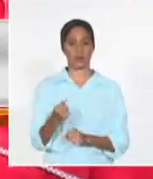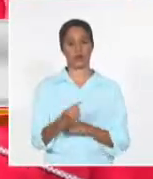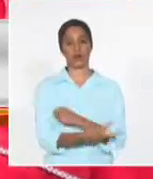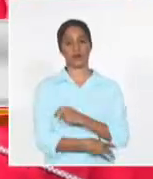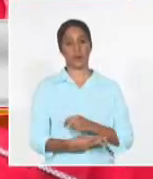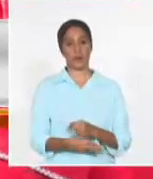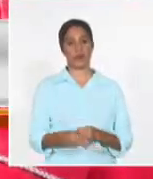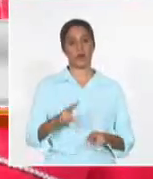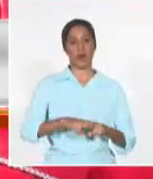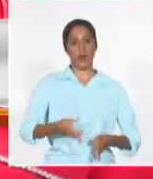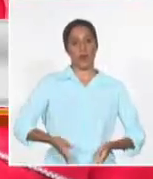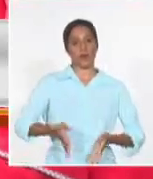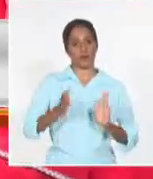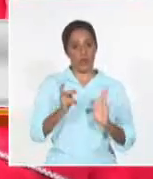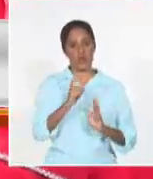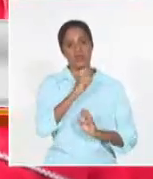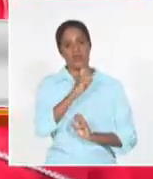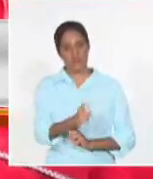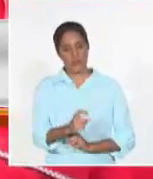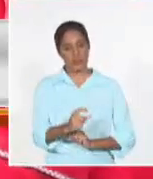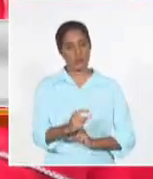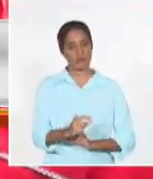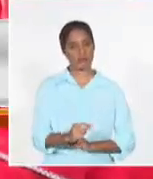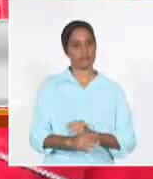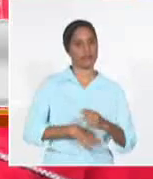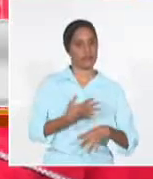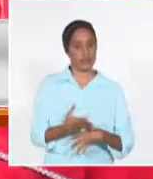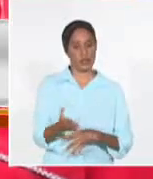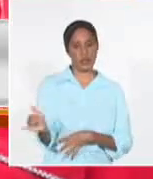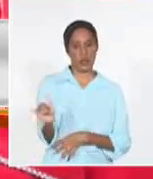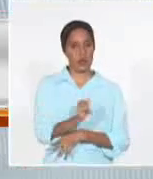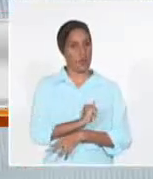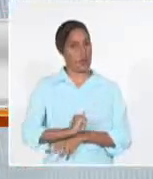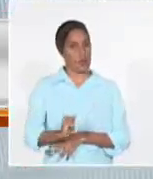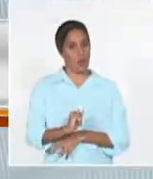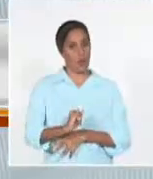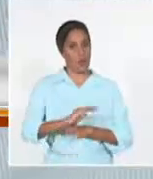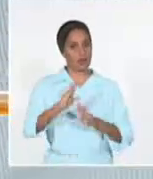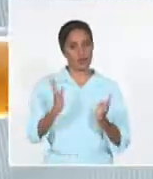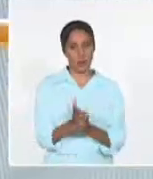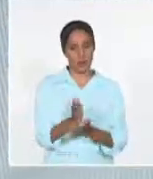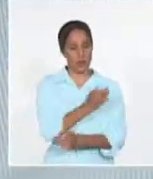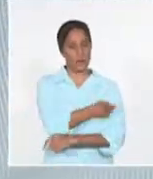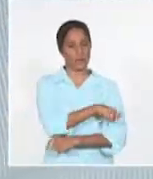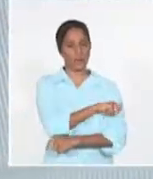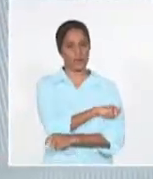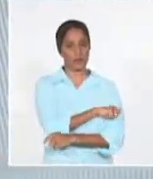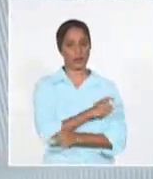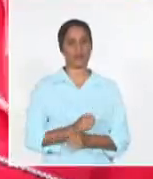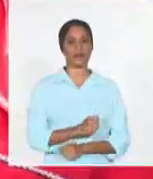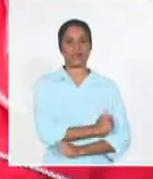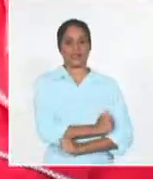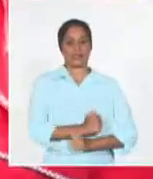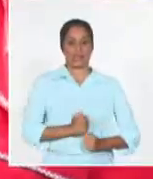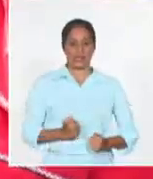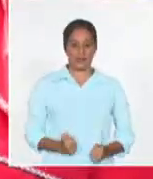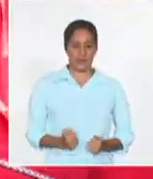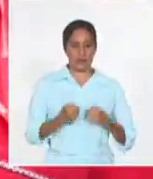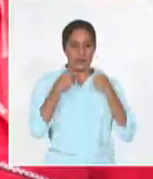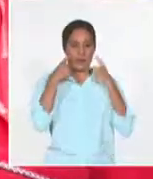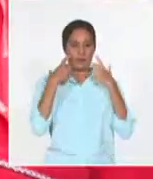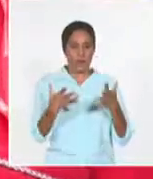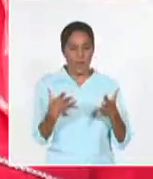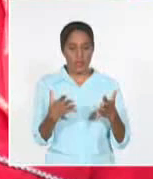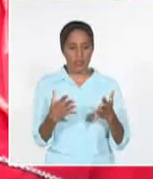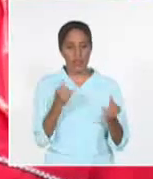están pasando por el mismo proceso que está pasando prácticamente la población. Hay un gran esfuerzo por el país,